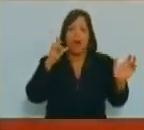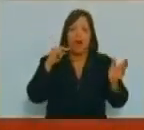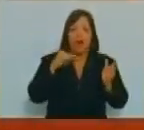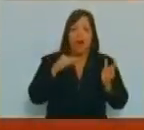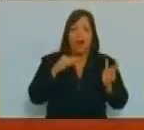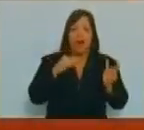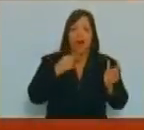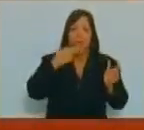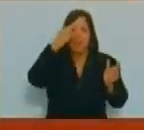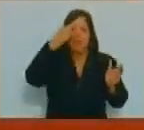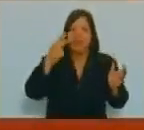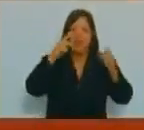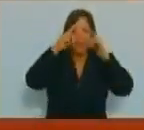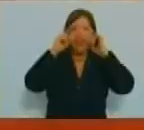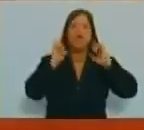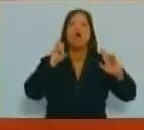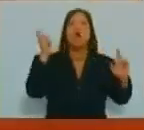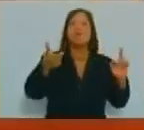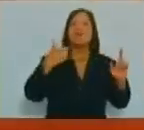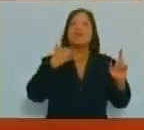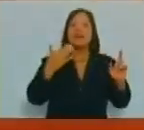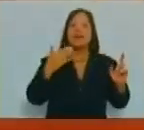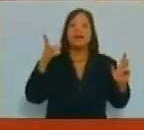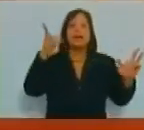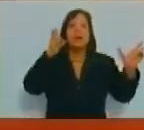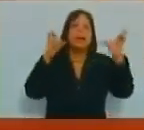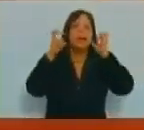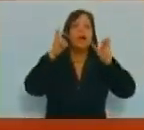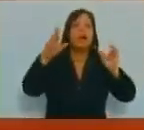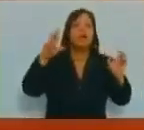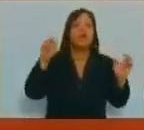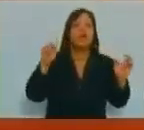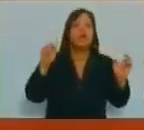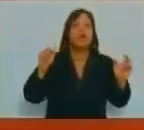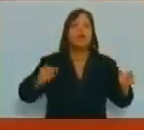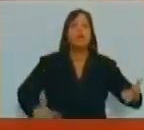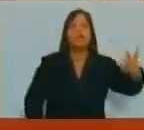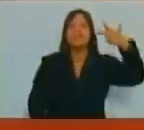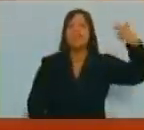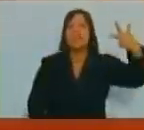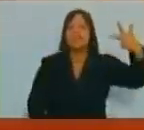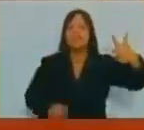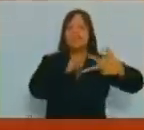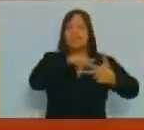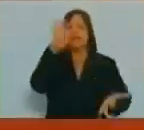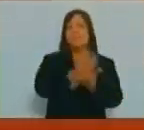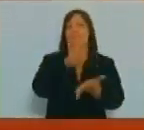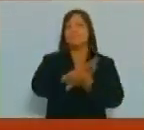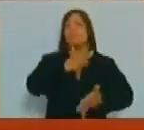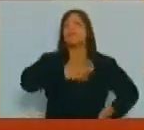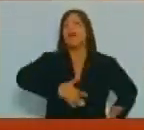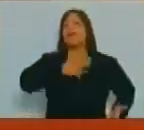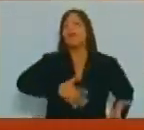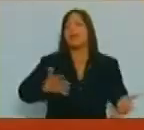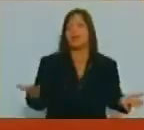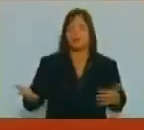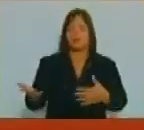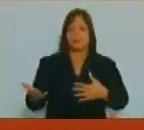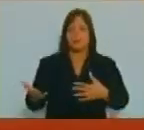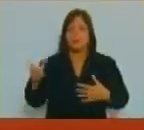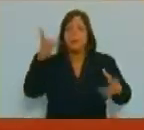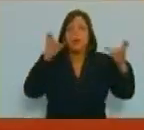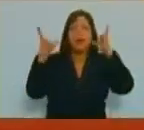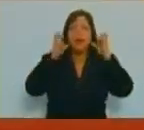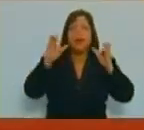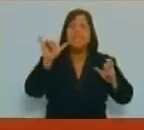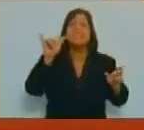y dios mediante no van a volver a escuchar de rodeo porque ruedo son tres rodados y está pacificado ustedes volvieron a escuchar